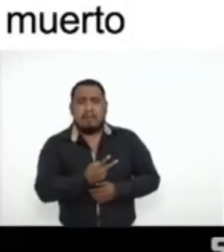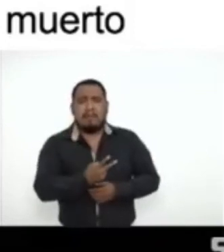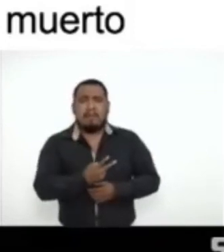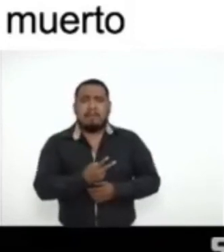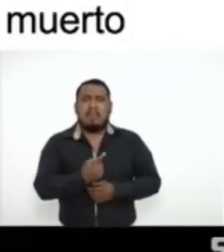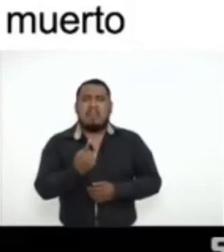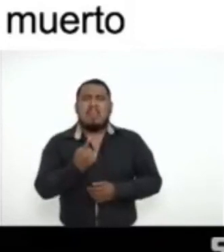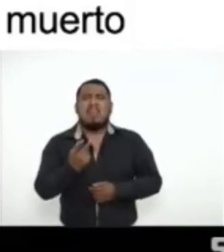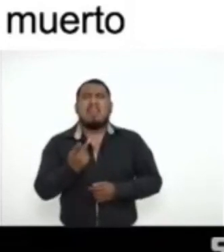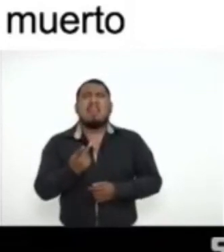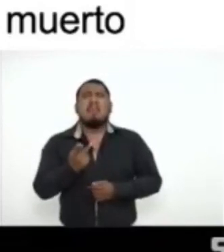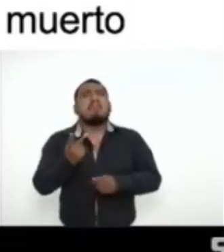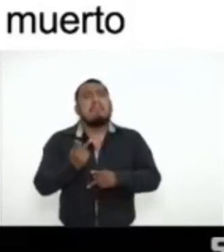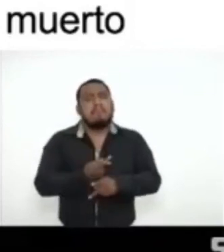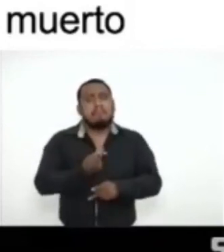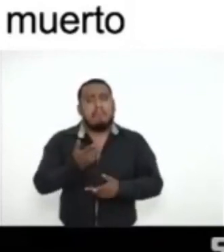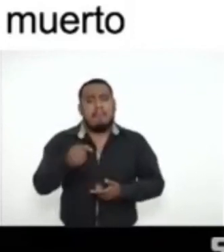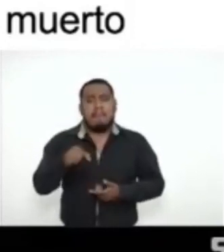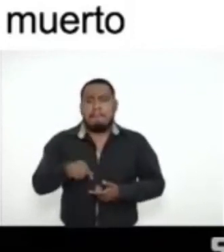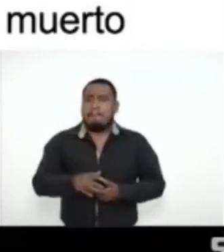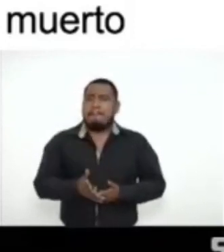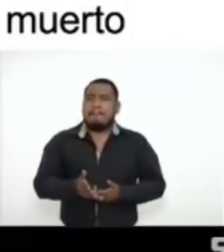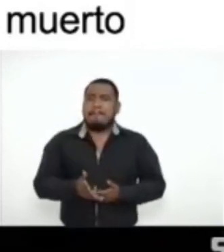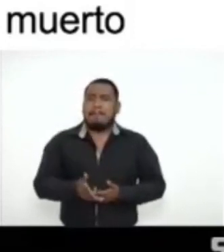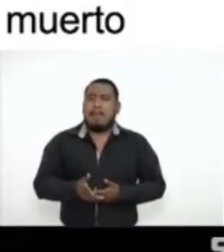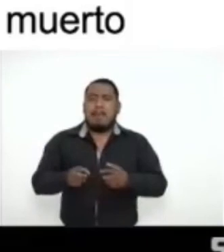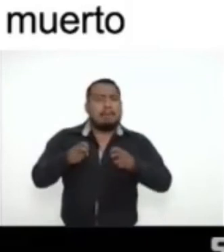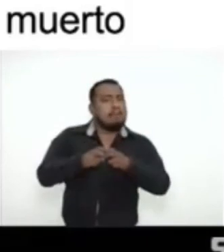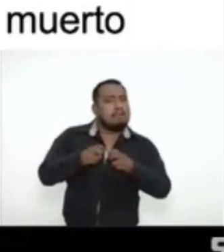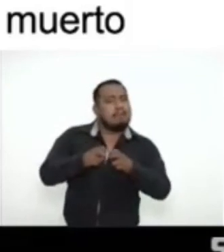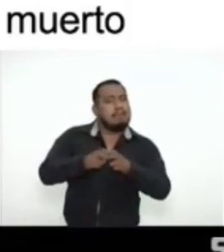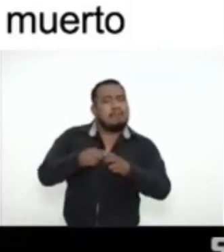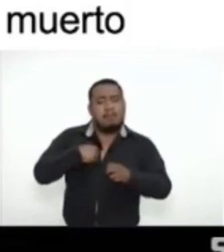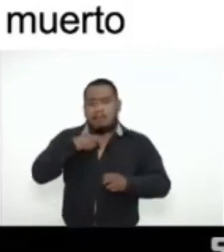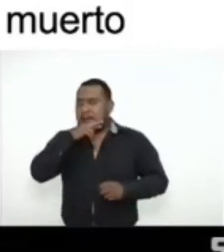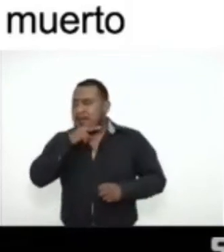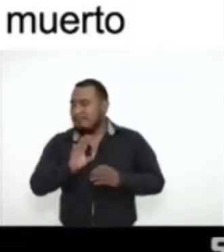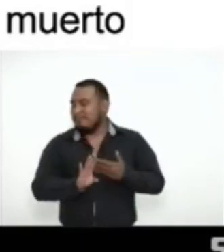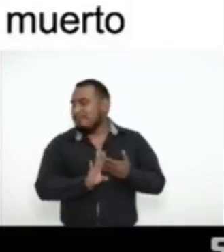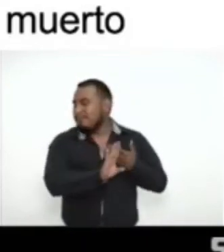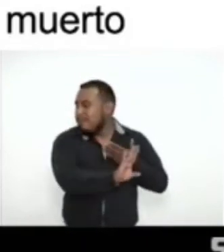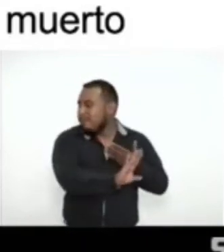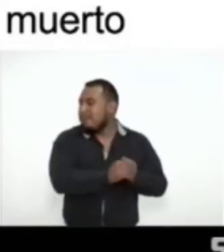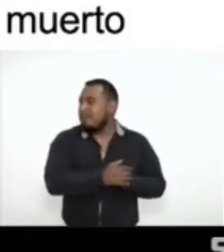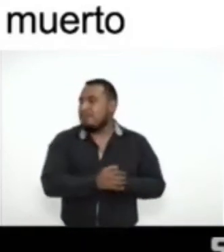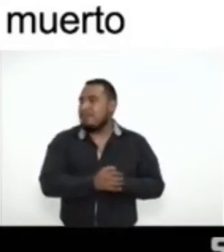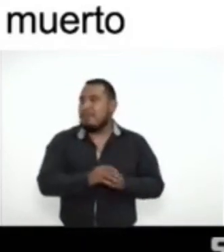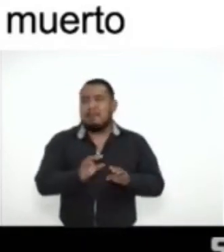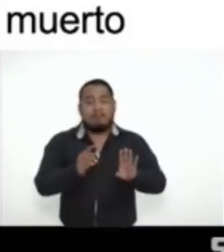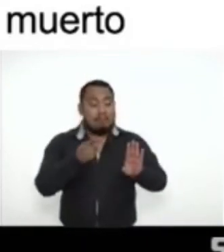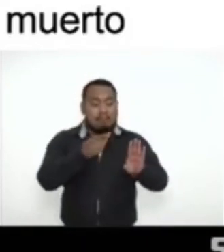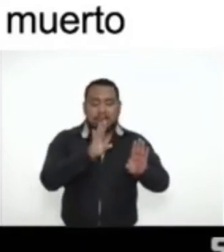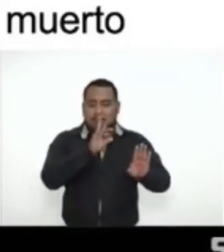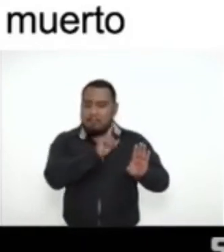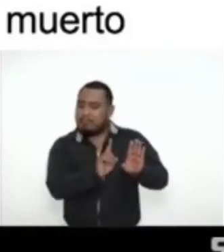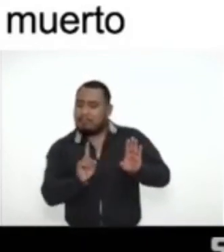qué evento está siendo realmente estresante que prefiero evadirme, no lo enfrento